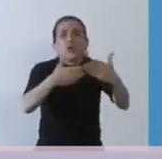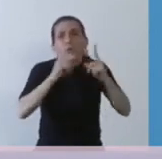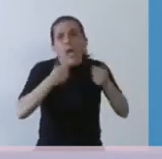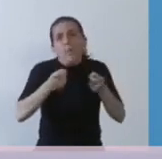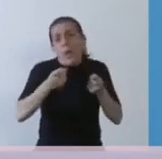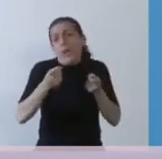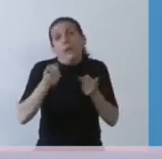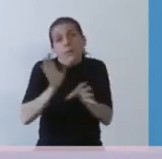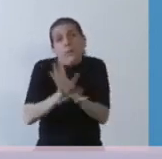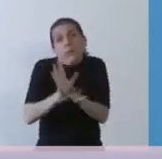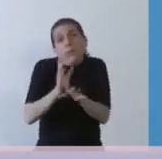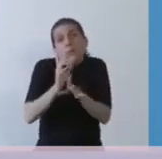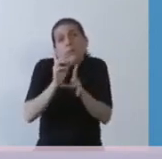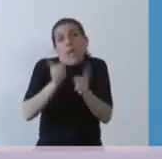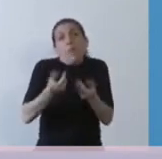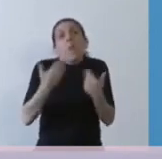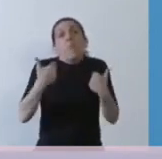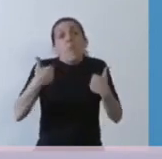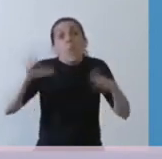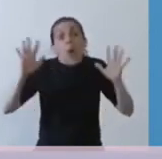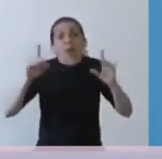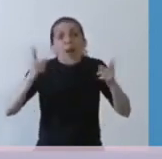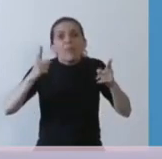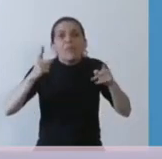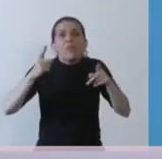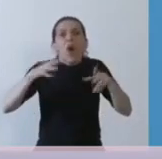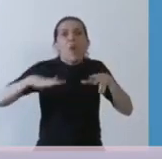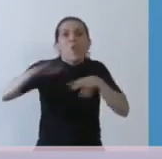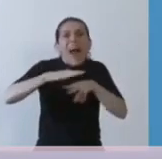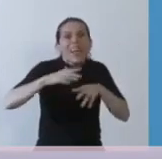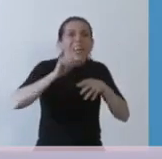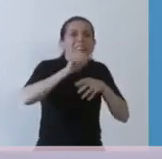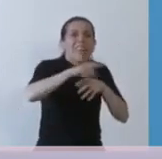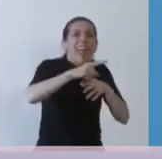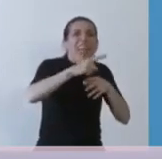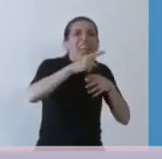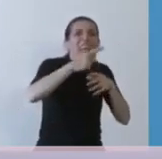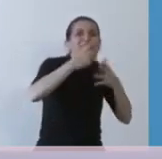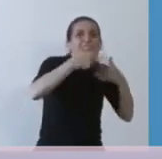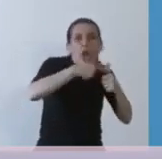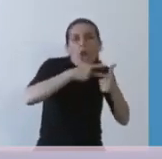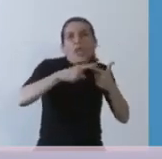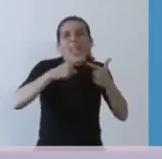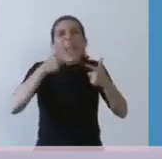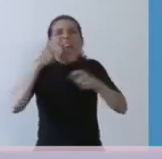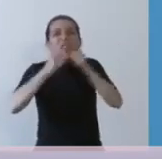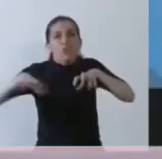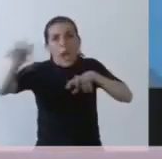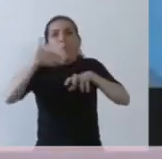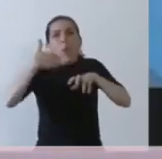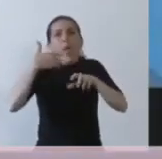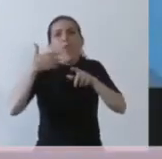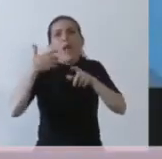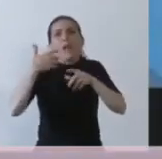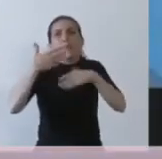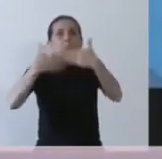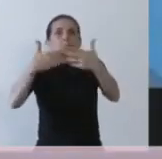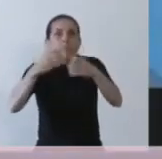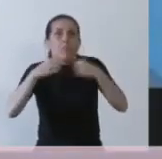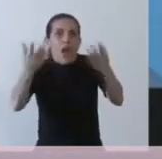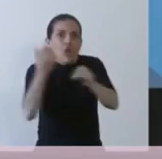dotar de mayores capacidades a los parques industriales y tecnológicos de toda la Argentina voy a comentar